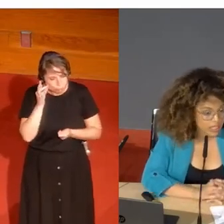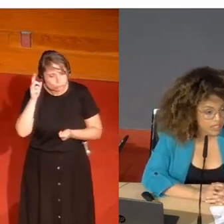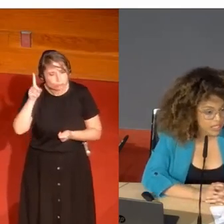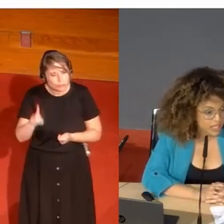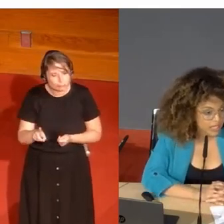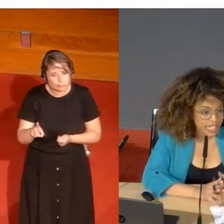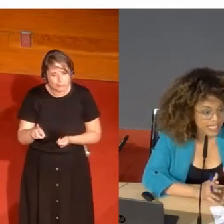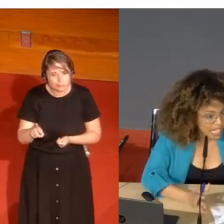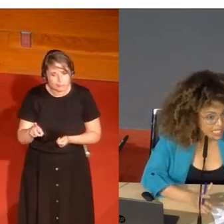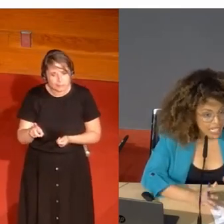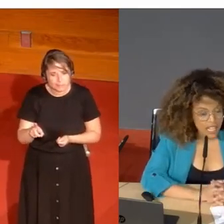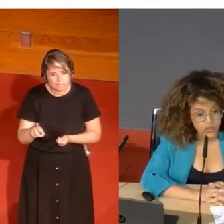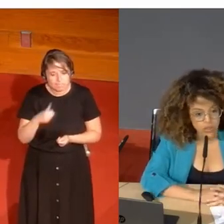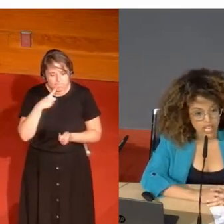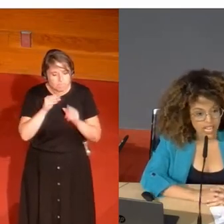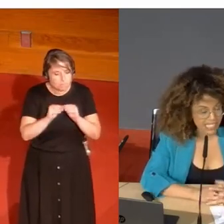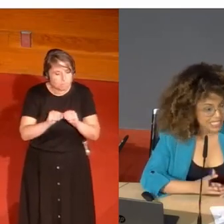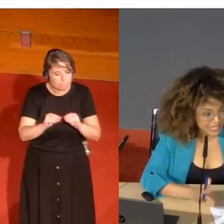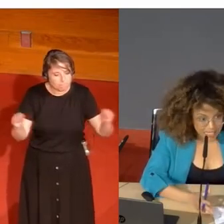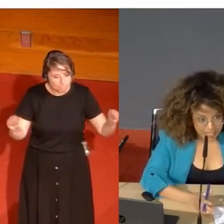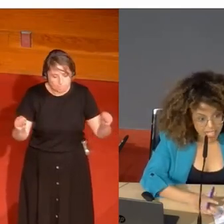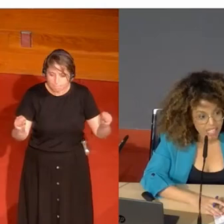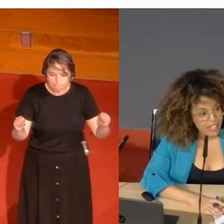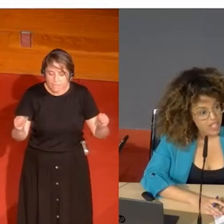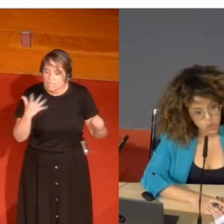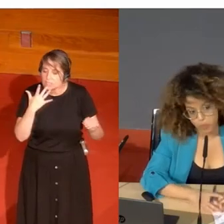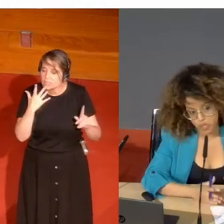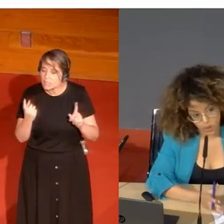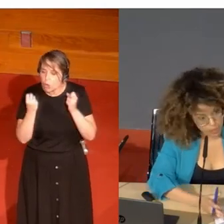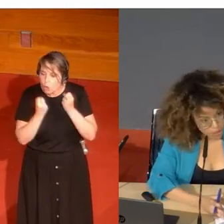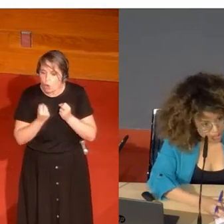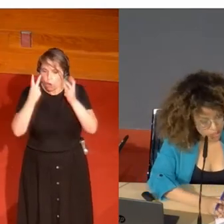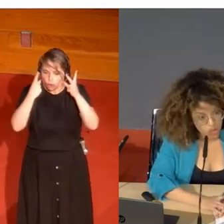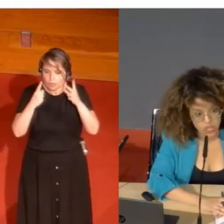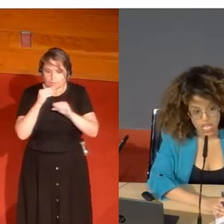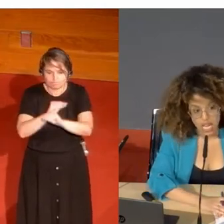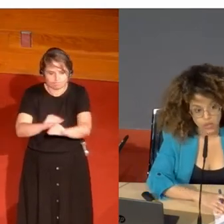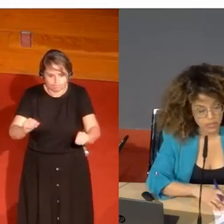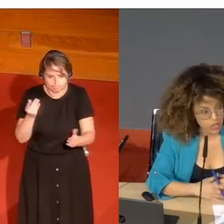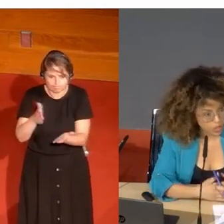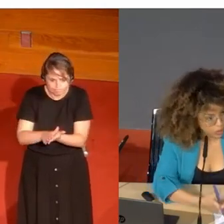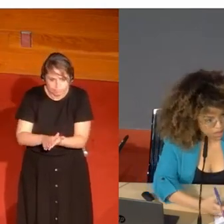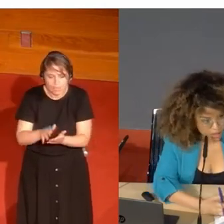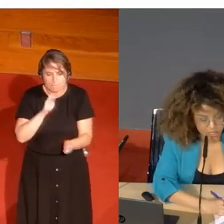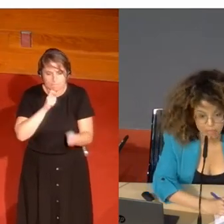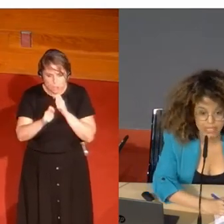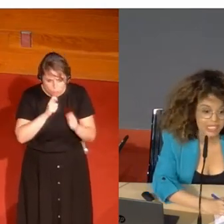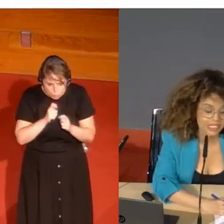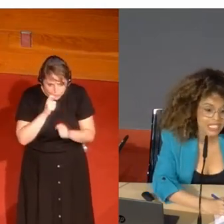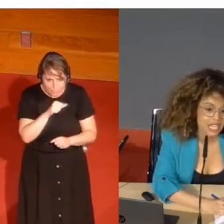control de de en a toda a la disidencia a los opositores políticos a los medios de